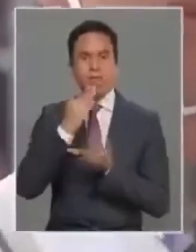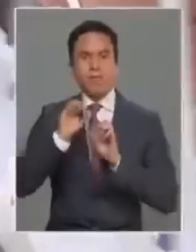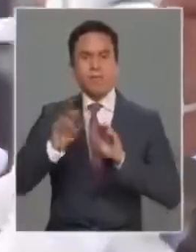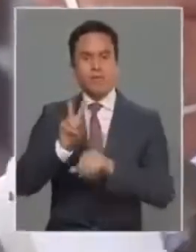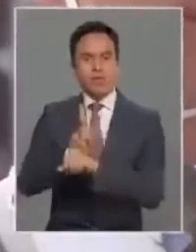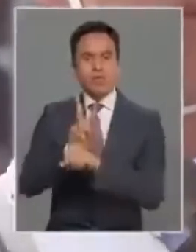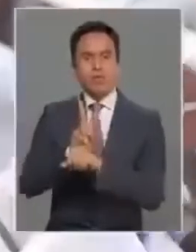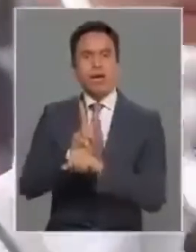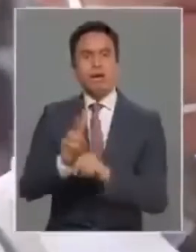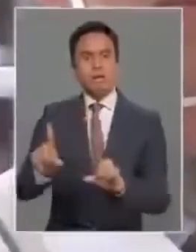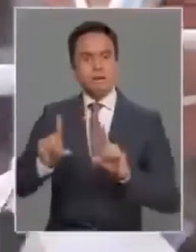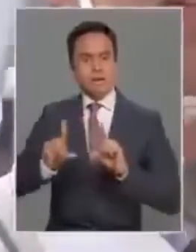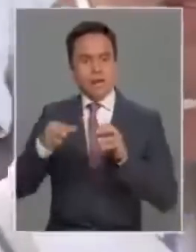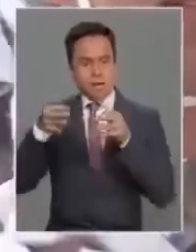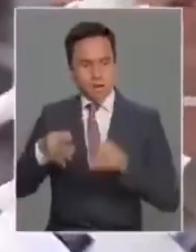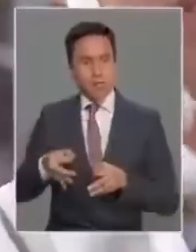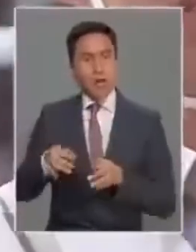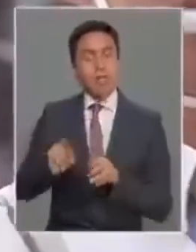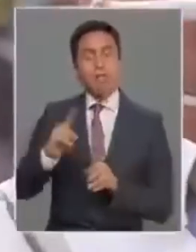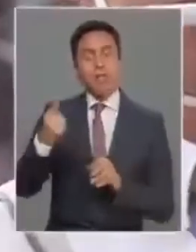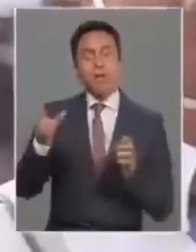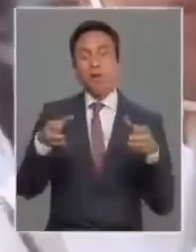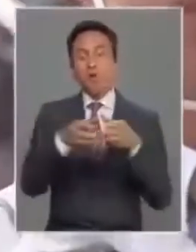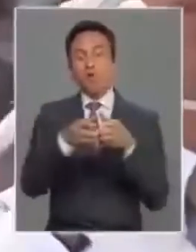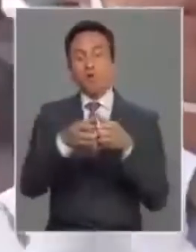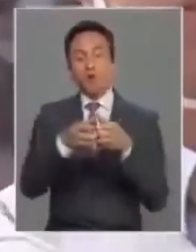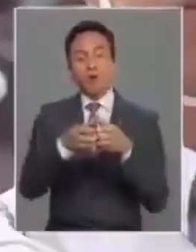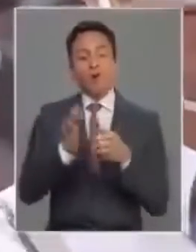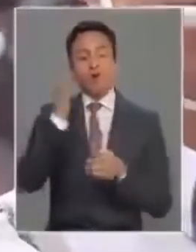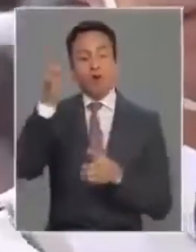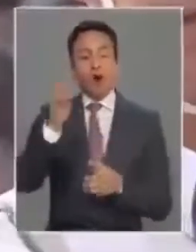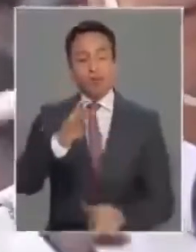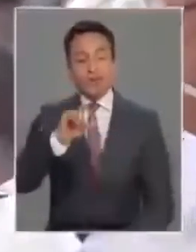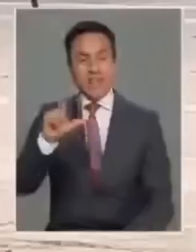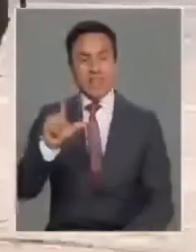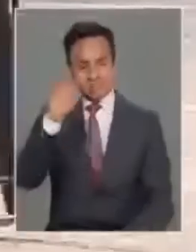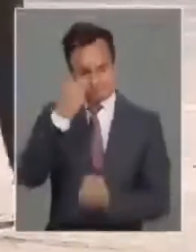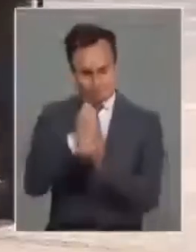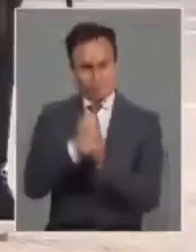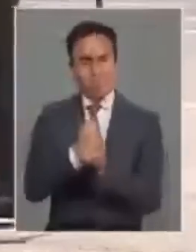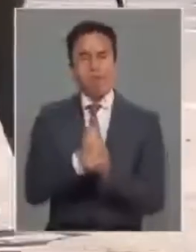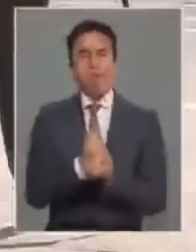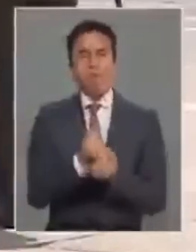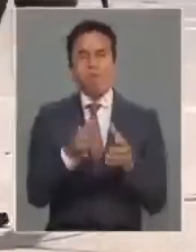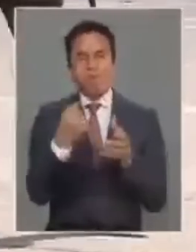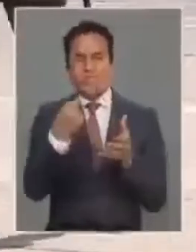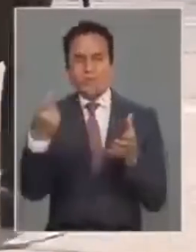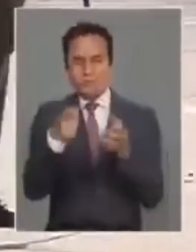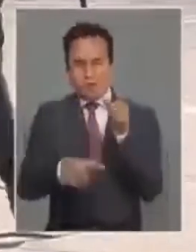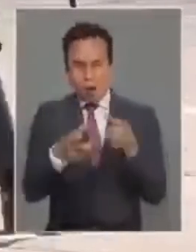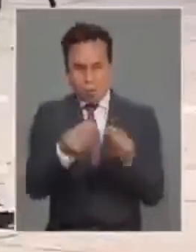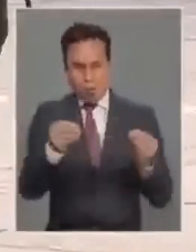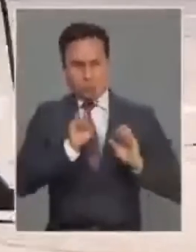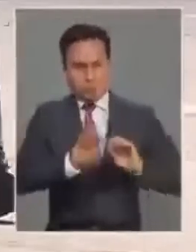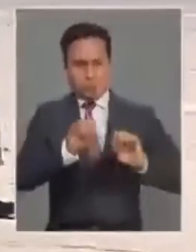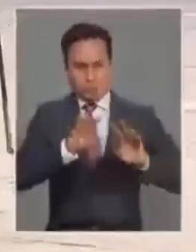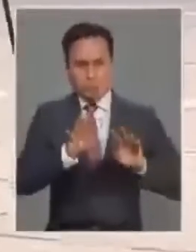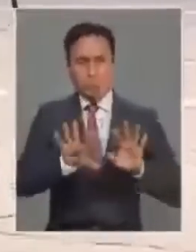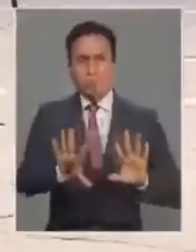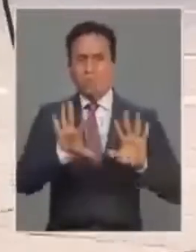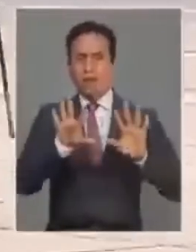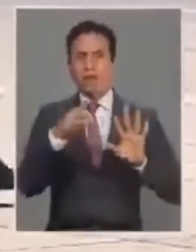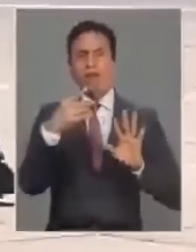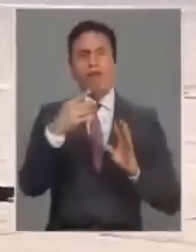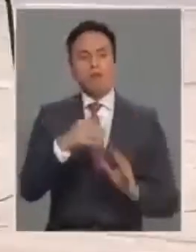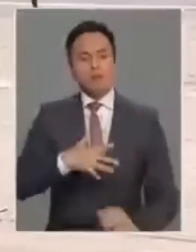rigor, a lo que más da, porque pues no solamente que quedas grabado en todos los canales de televisión, sino que a ti te queda la experiencia, aunque nadie te haya grabado, y